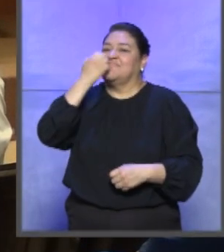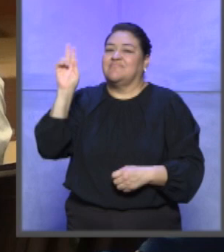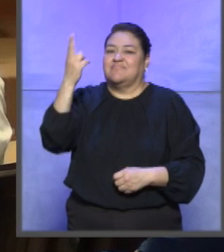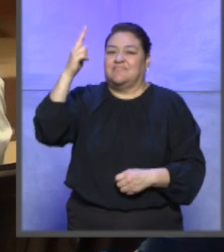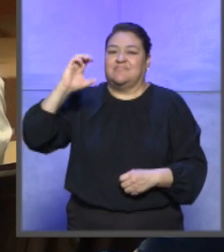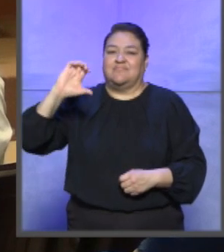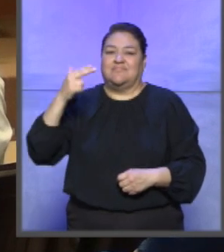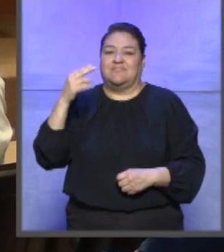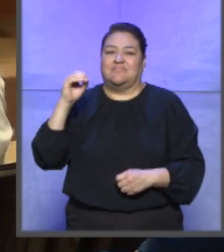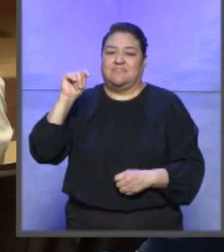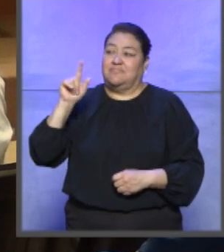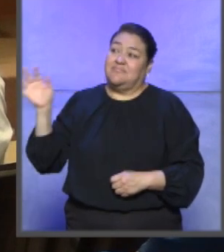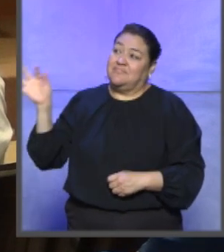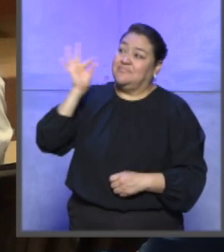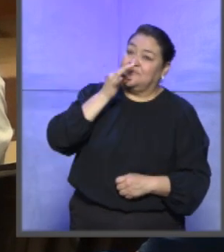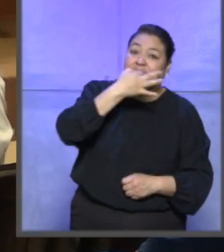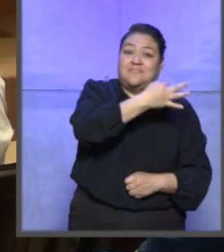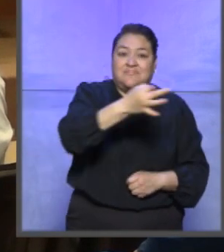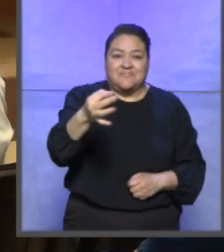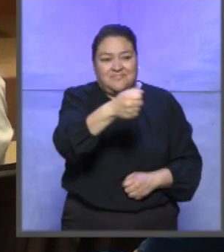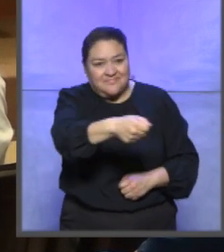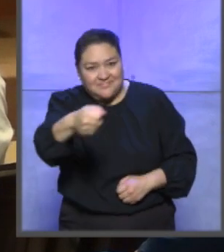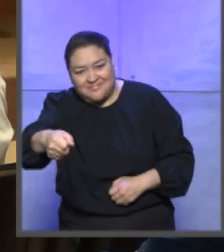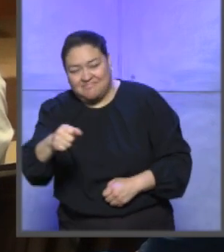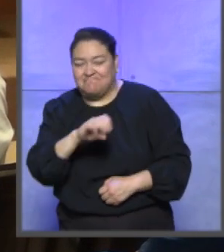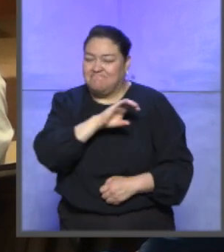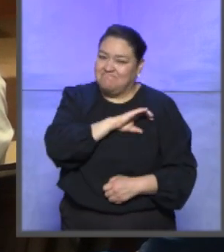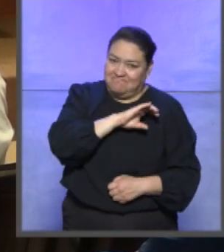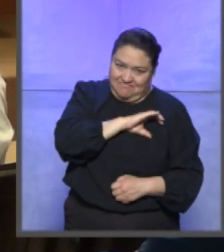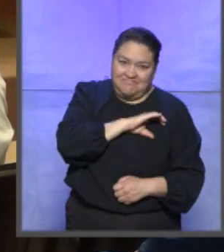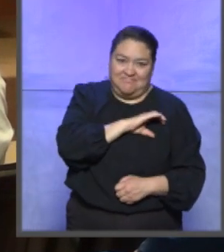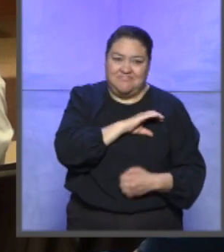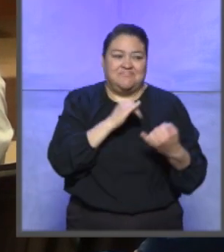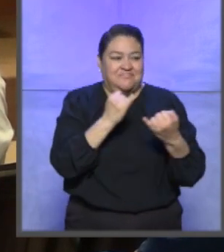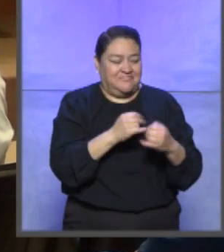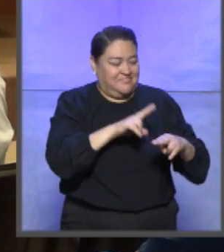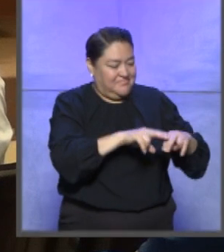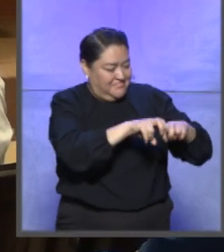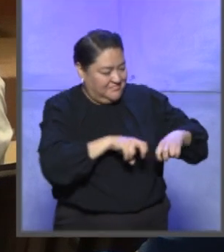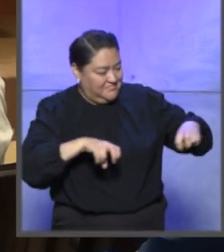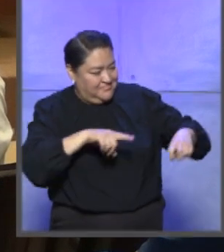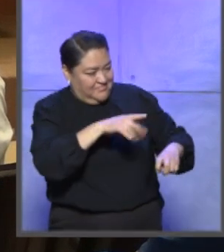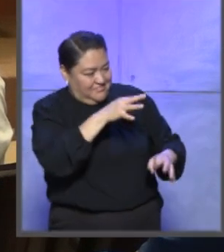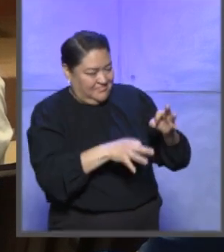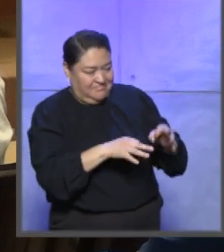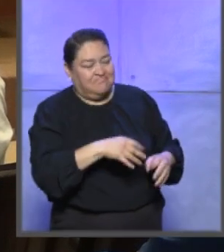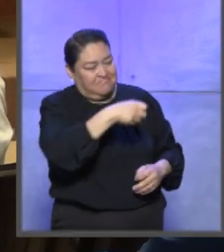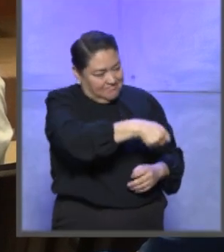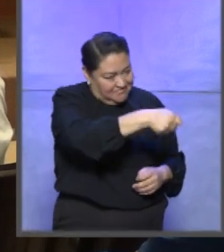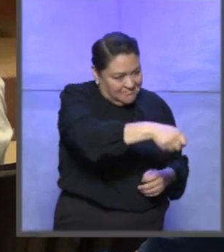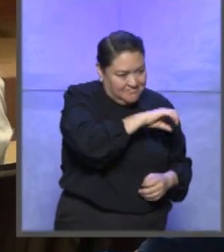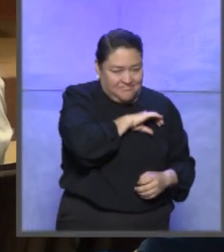de la Chontalpa, quien les manda a todos ustedes un afectuoso saludo y en especial a las personas que hoy forman parte de